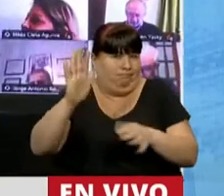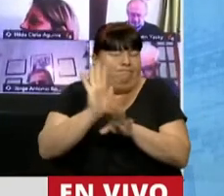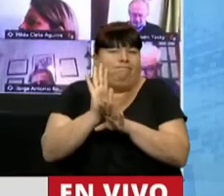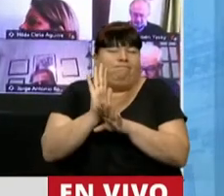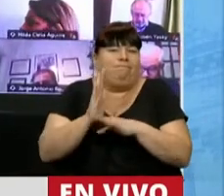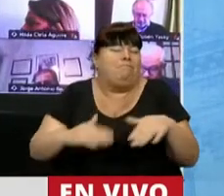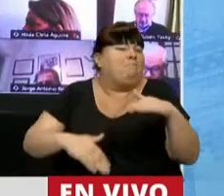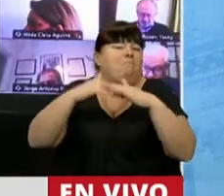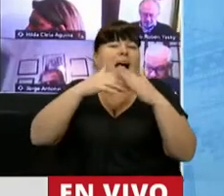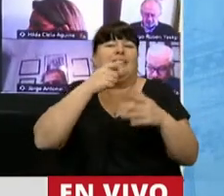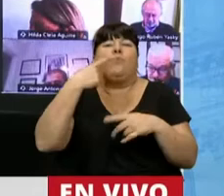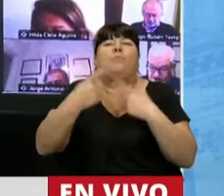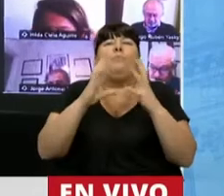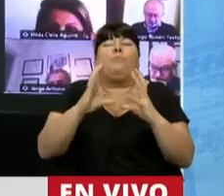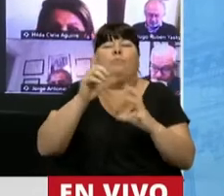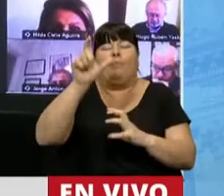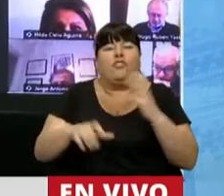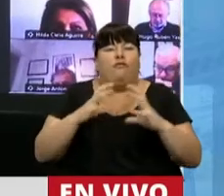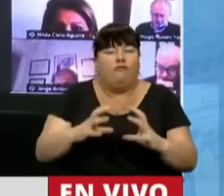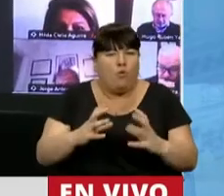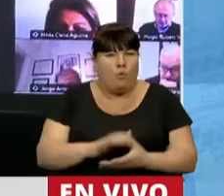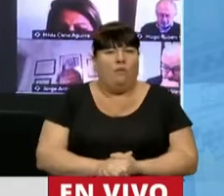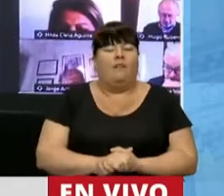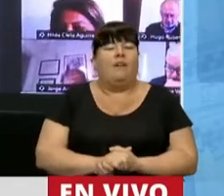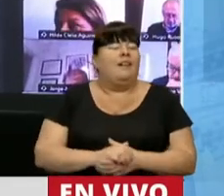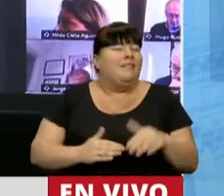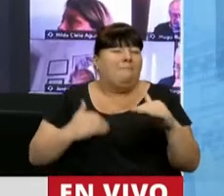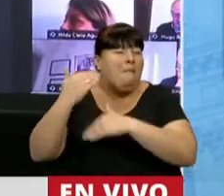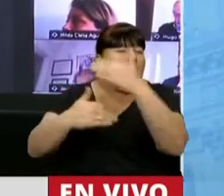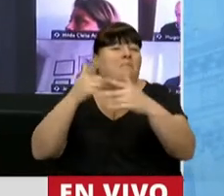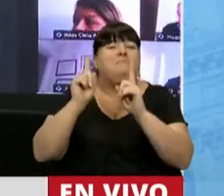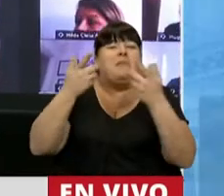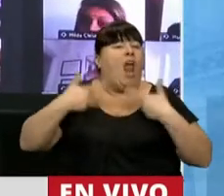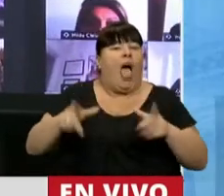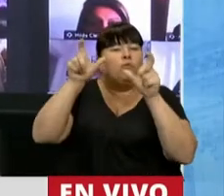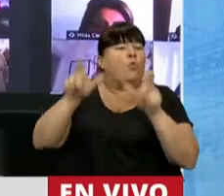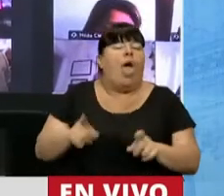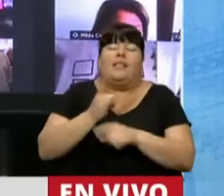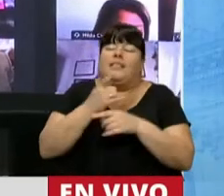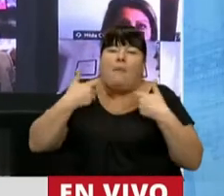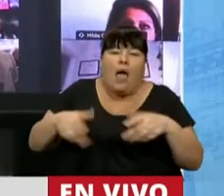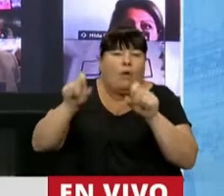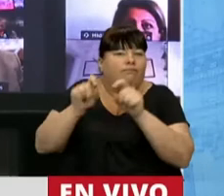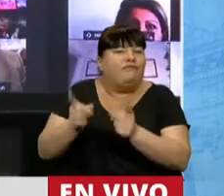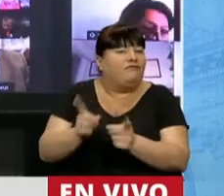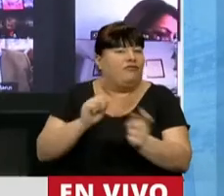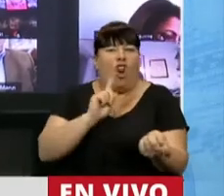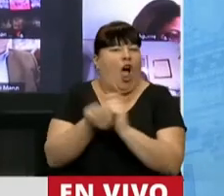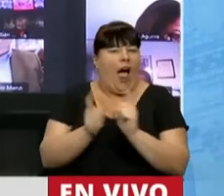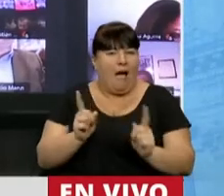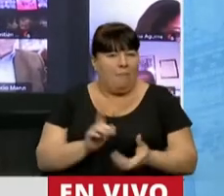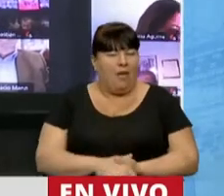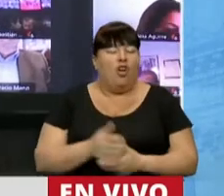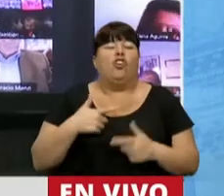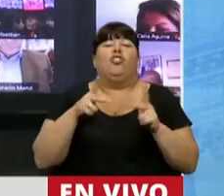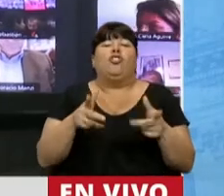o que pueda llegar un futbolista. Y llegó a lo más alto siendo él, siendo siempre él. Y